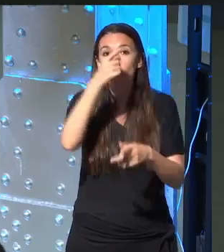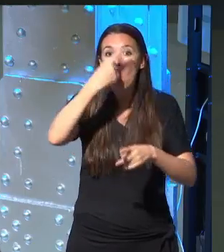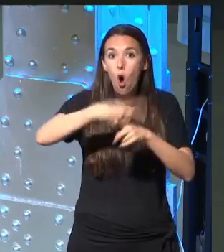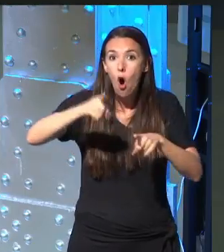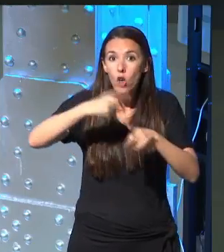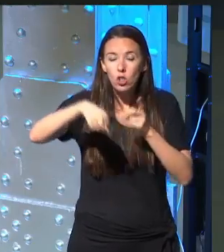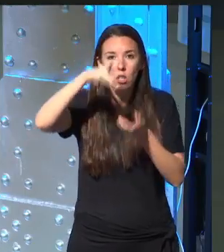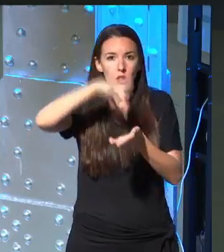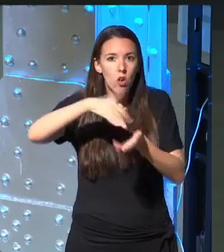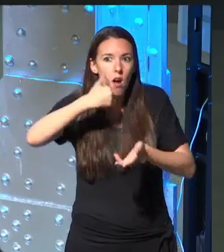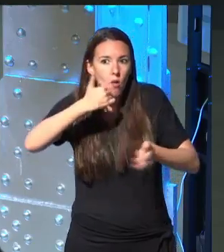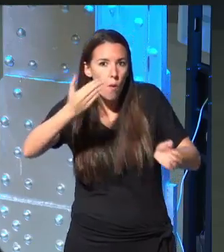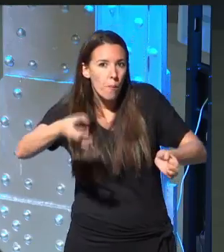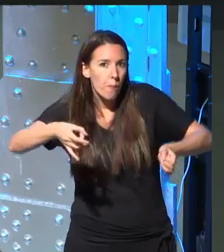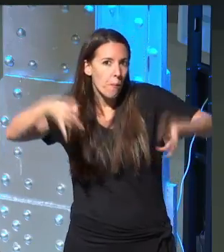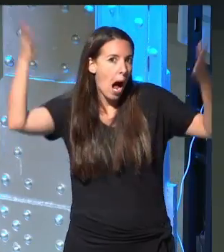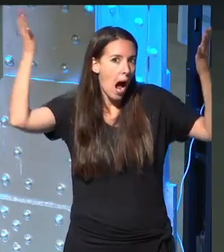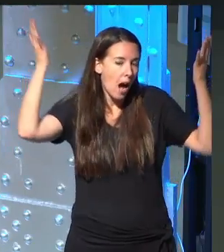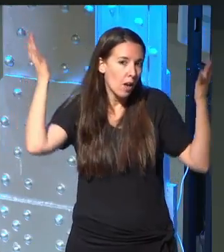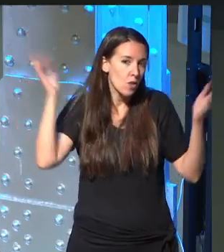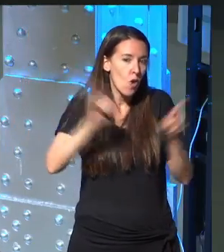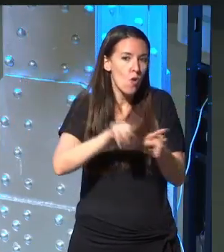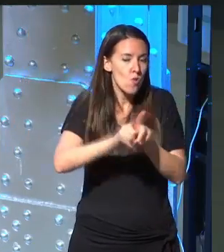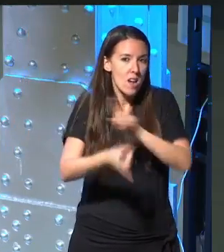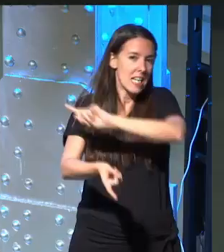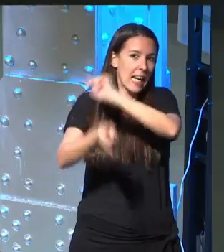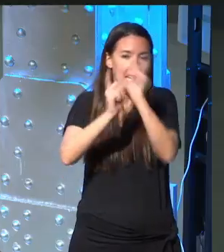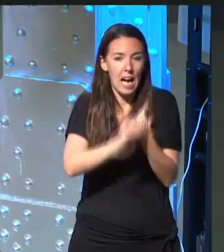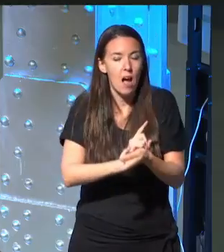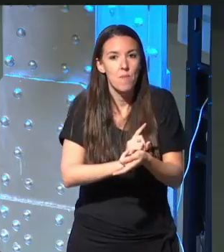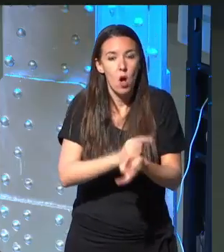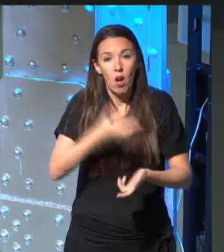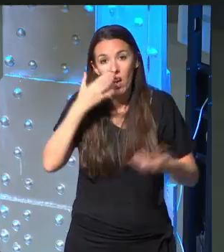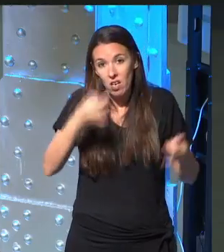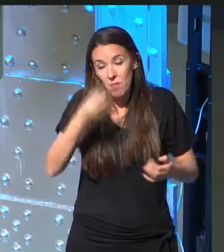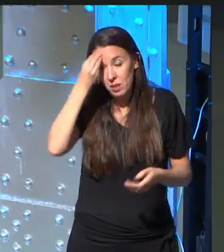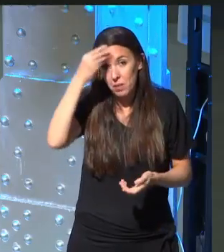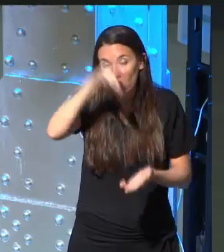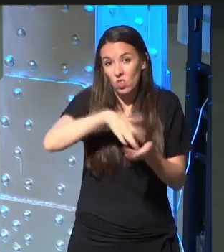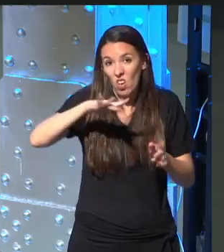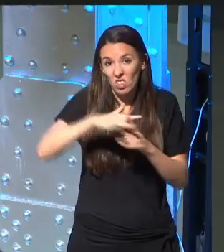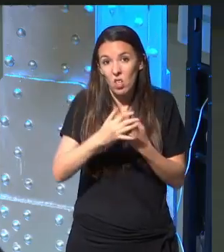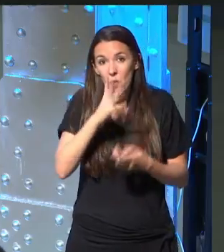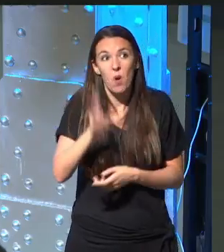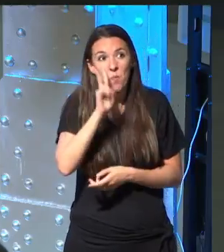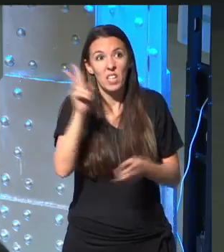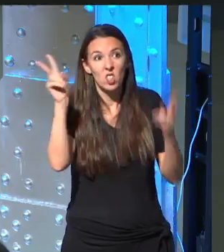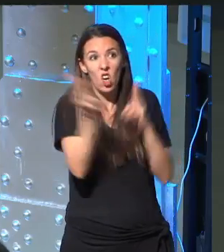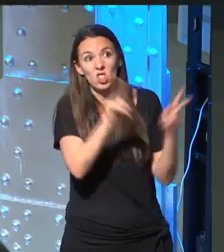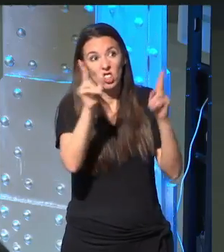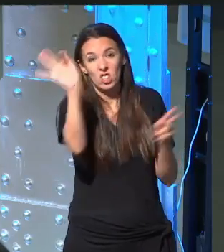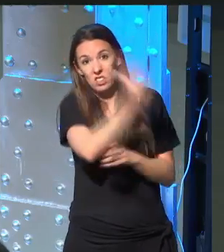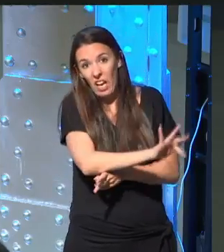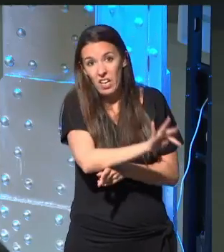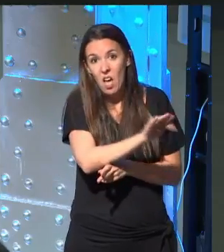cosas sucede algo mágico ahí que genera un cambio. Y, a ver, yo realmente creo que esto ha sucedido porque yo estaba viendo Twin Peaks. O sea, creo que David